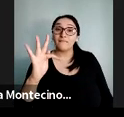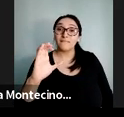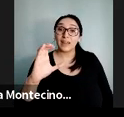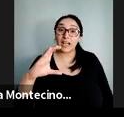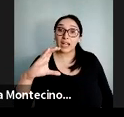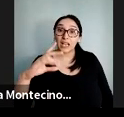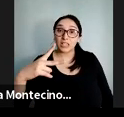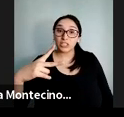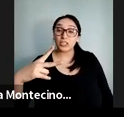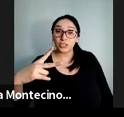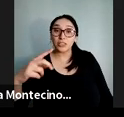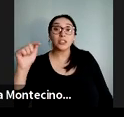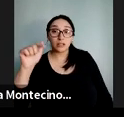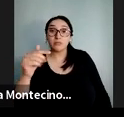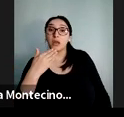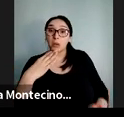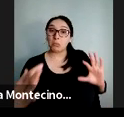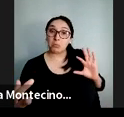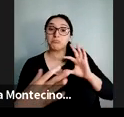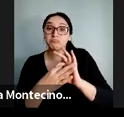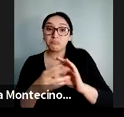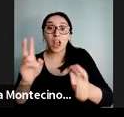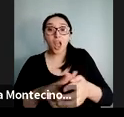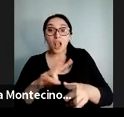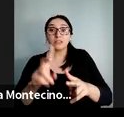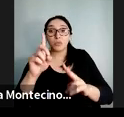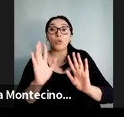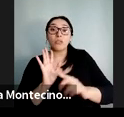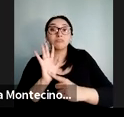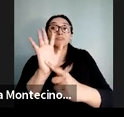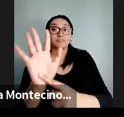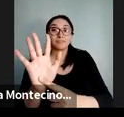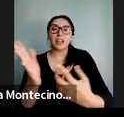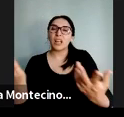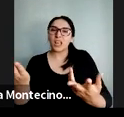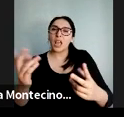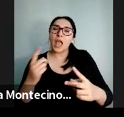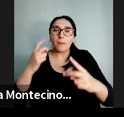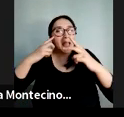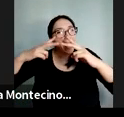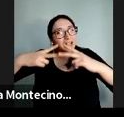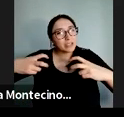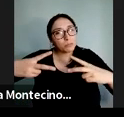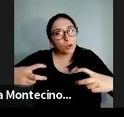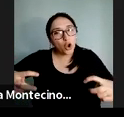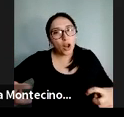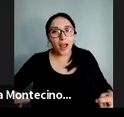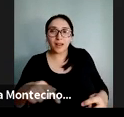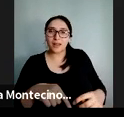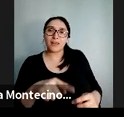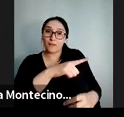cultural de la FECH hace algunos meses, donde abordamos la forma de explorarnos de manera segura en el entorno virtual.